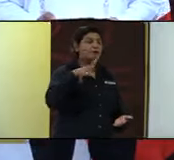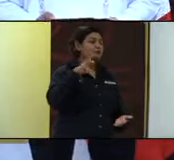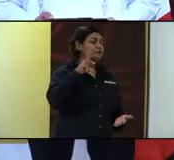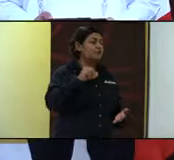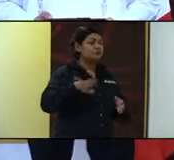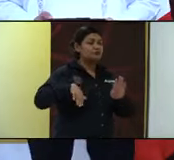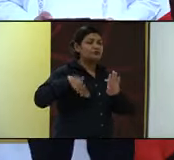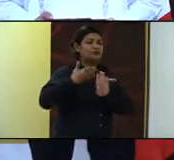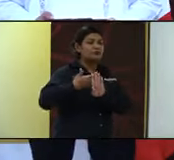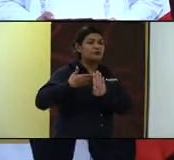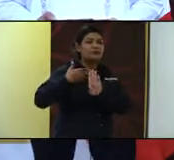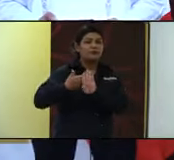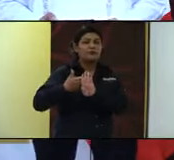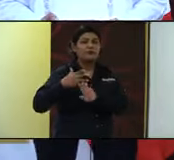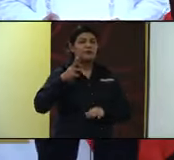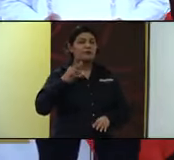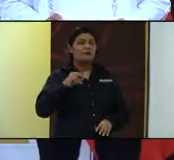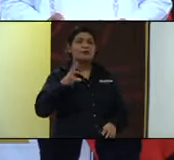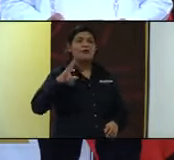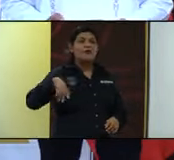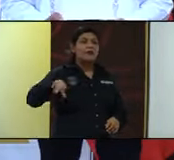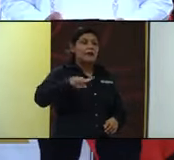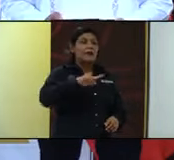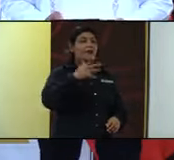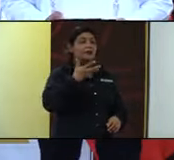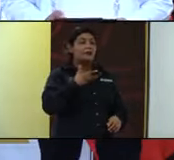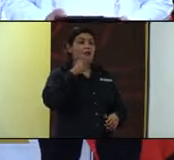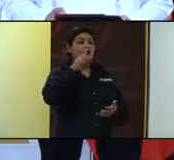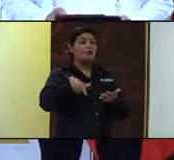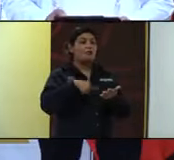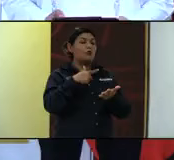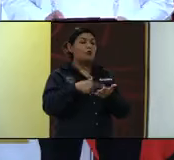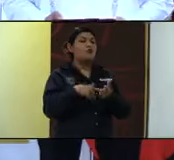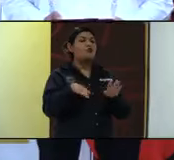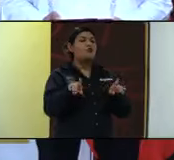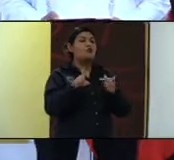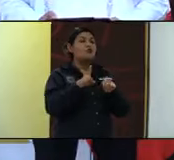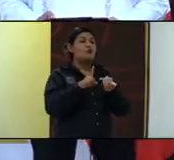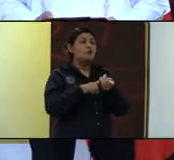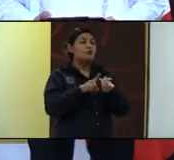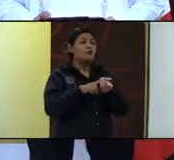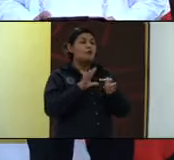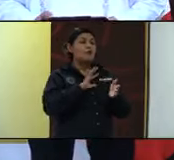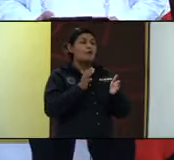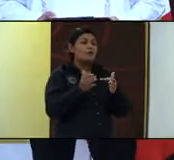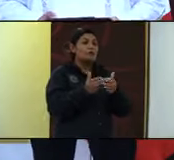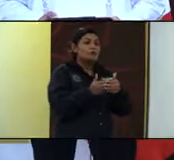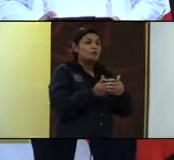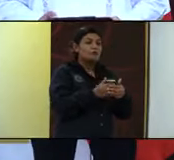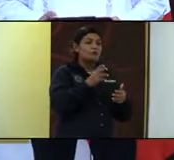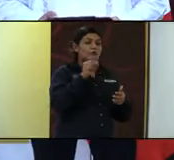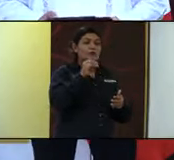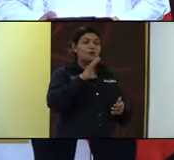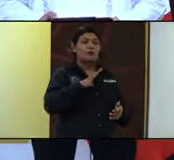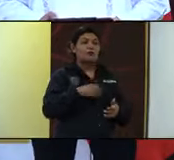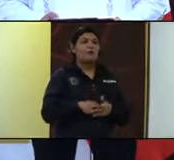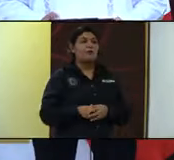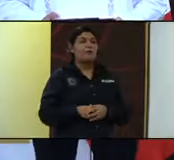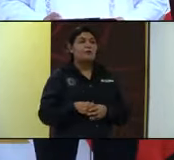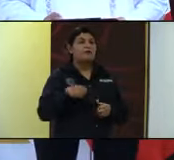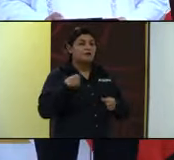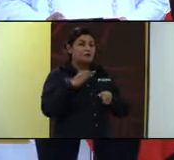violencia y sobre todo que tengan un lugar en donde refugiarse para que no sean asesinadas.